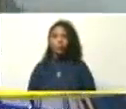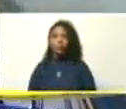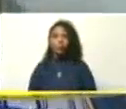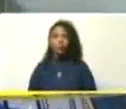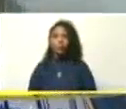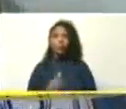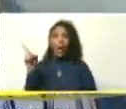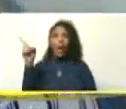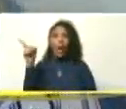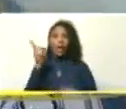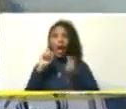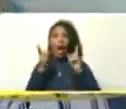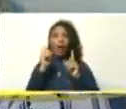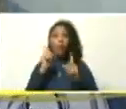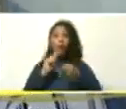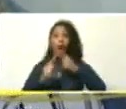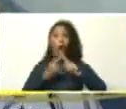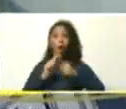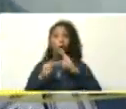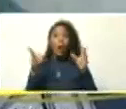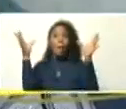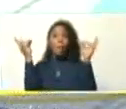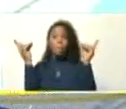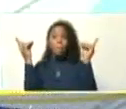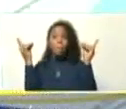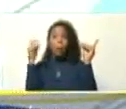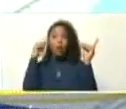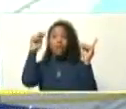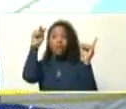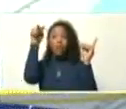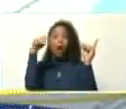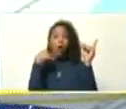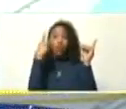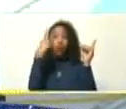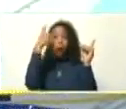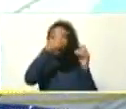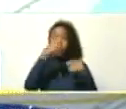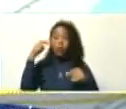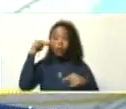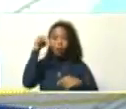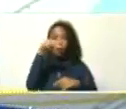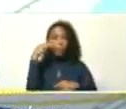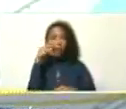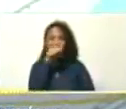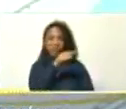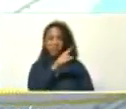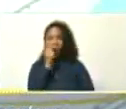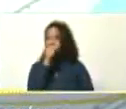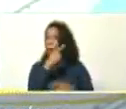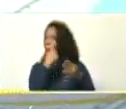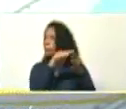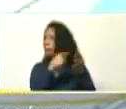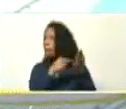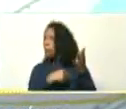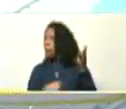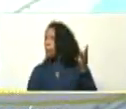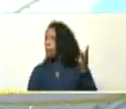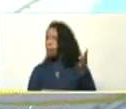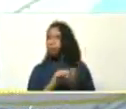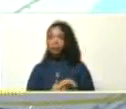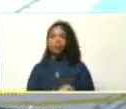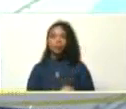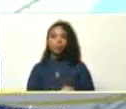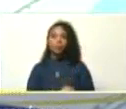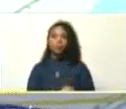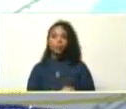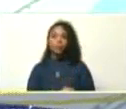Ella adivina cosas. Ella ve a alguien que pasa y dice, ay, Dios mío, mira ese tipo tal cosa, tal cosa.